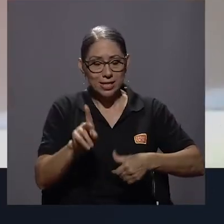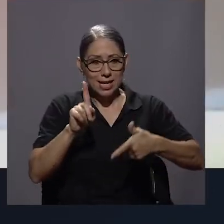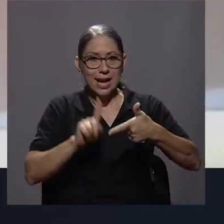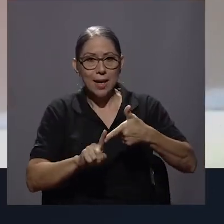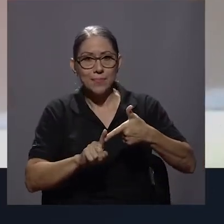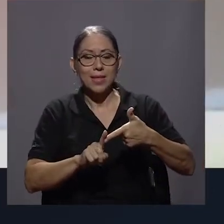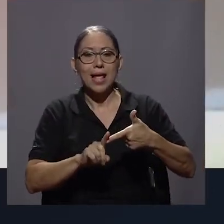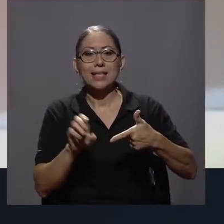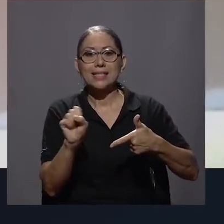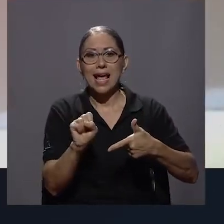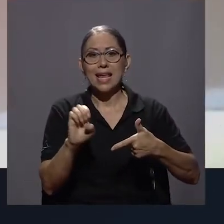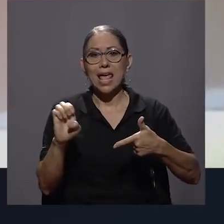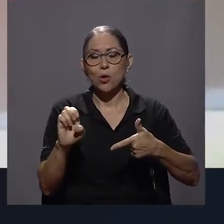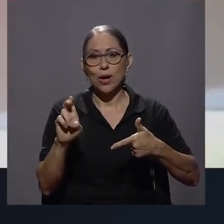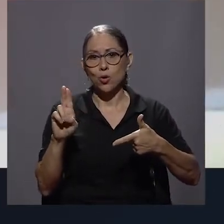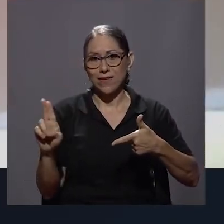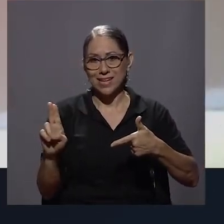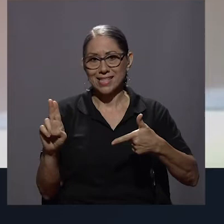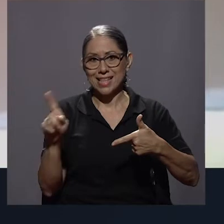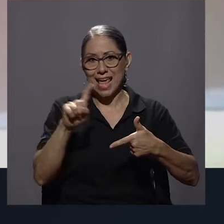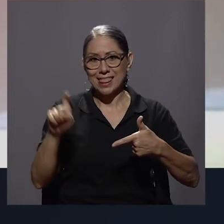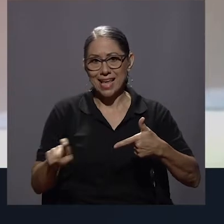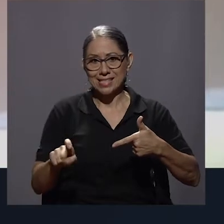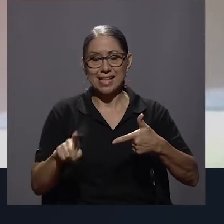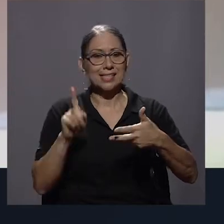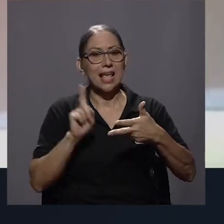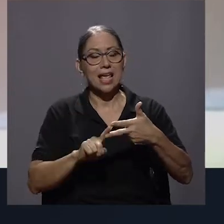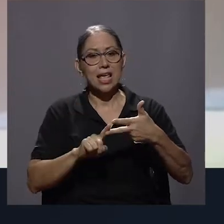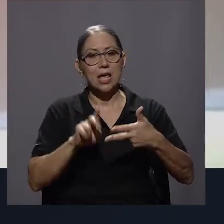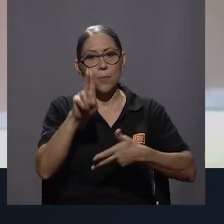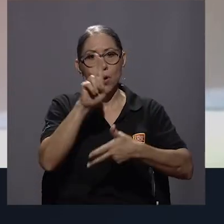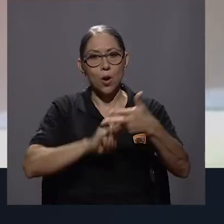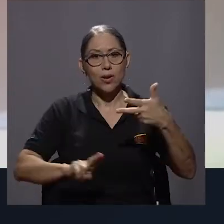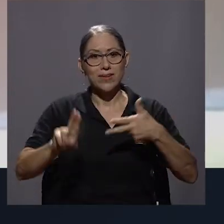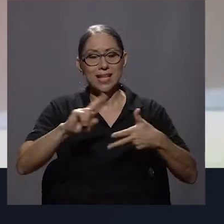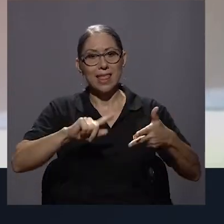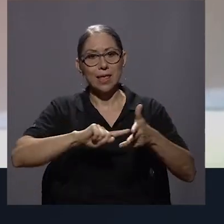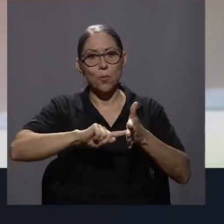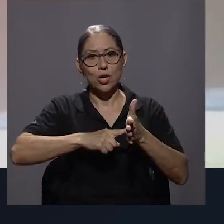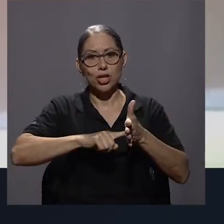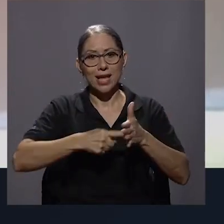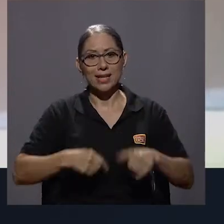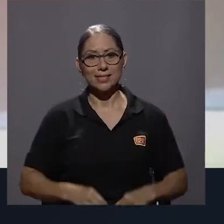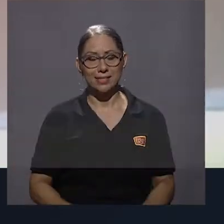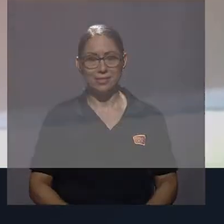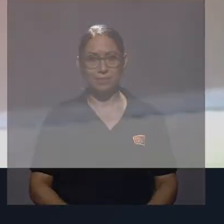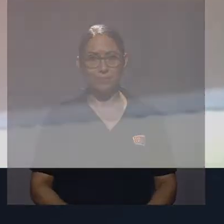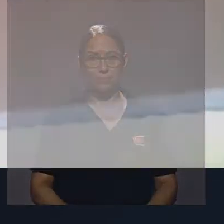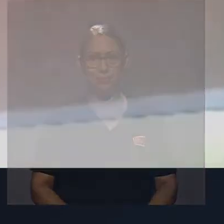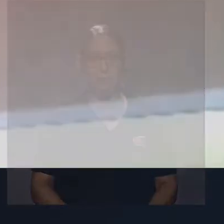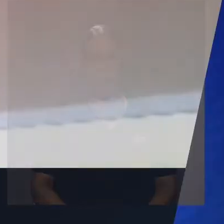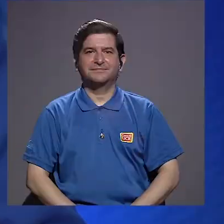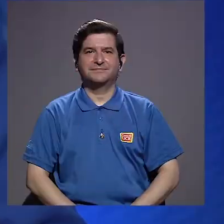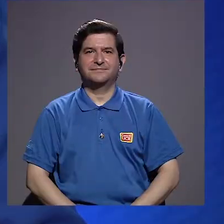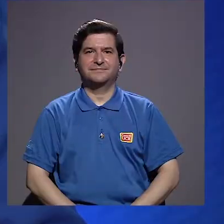Rica, por la St. Edward University en Texas y por la Universidad de Buenos Aires.